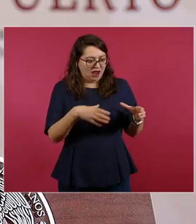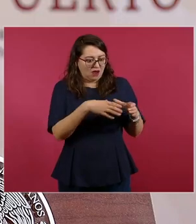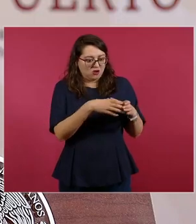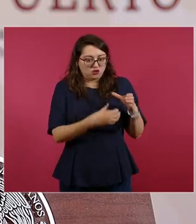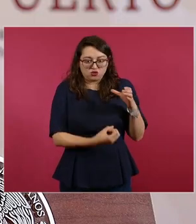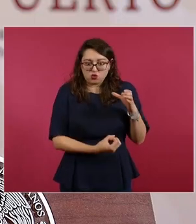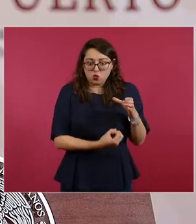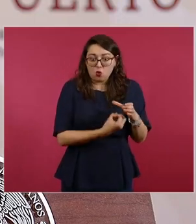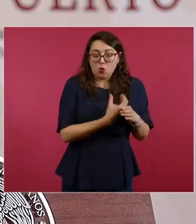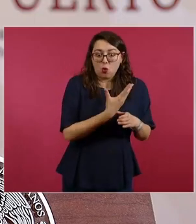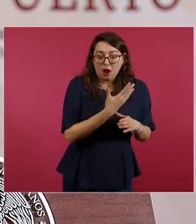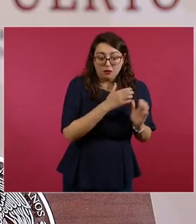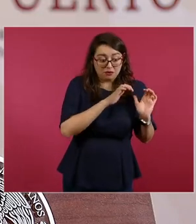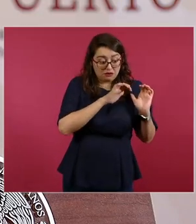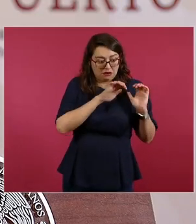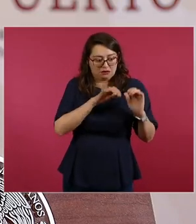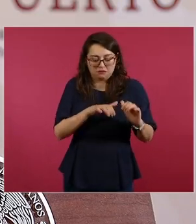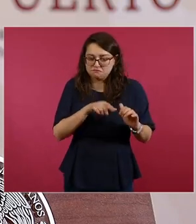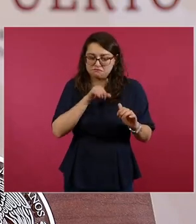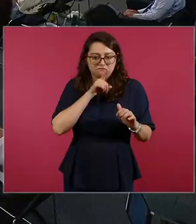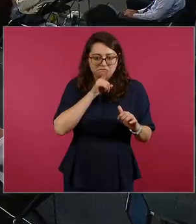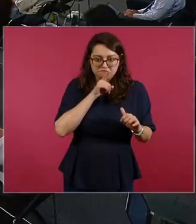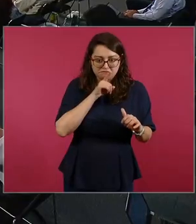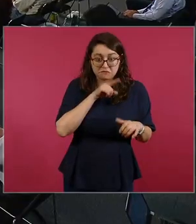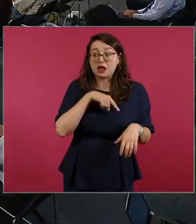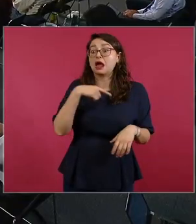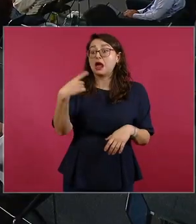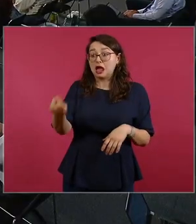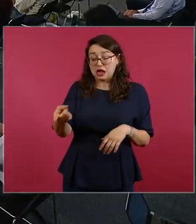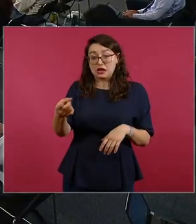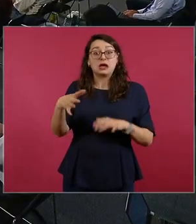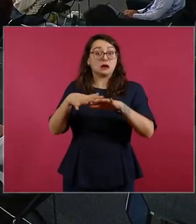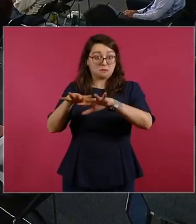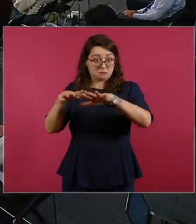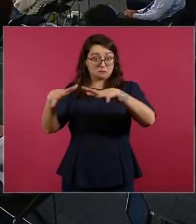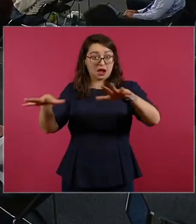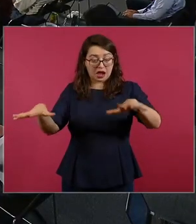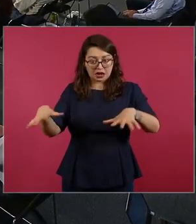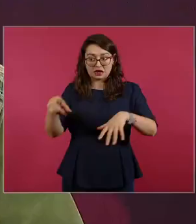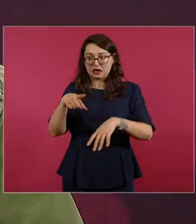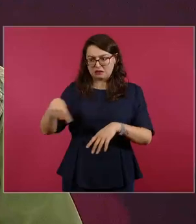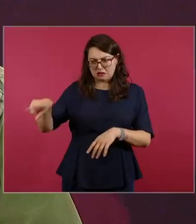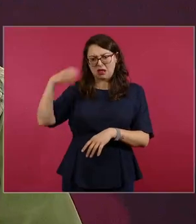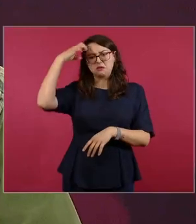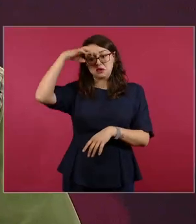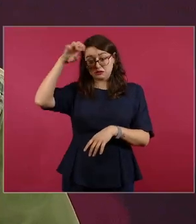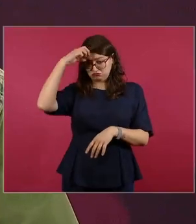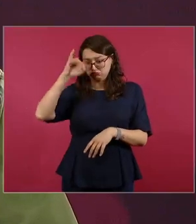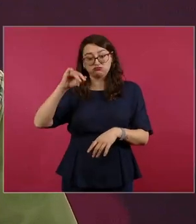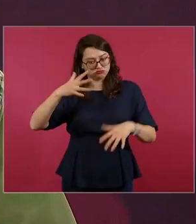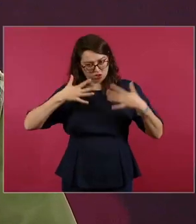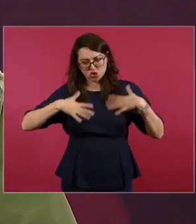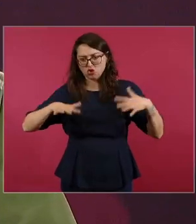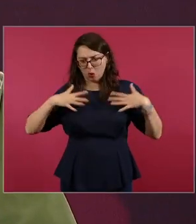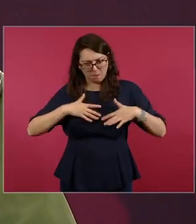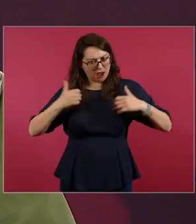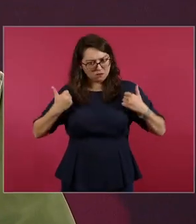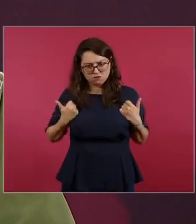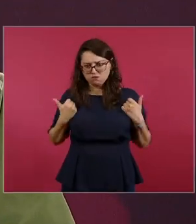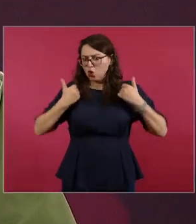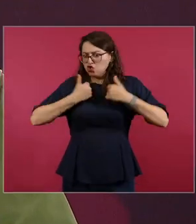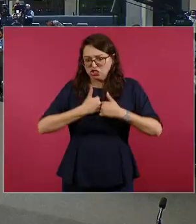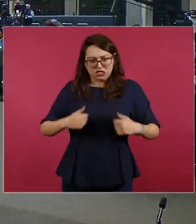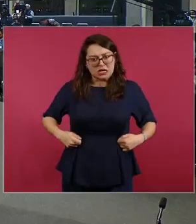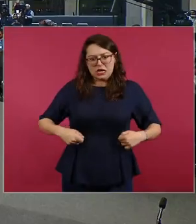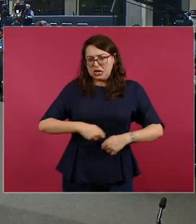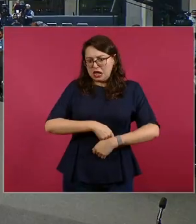inclusive totalmente uniformados y con equipo pero hay sus técnicas sus procedimientos que deben de ir también poco a